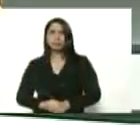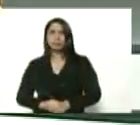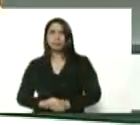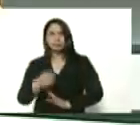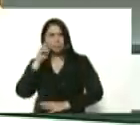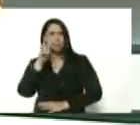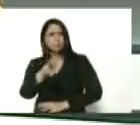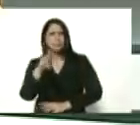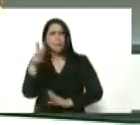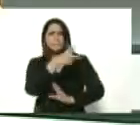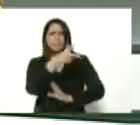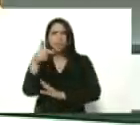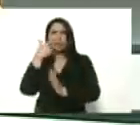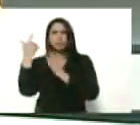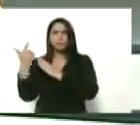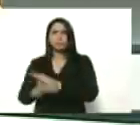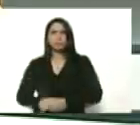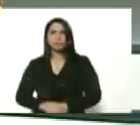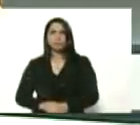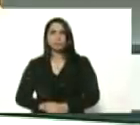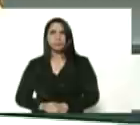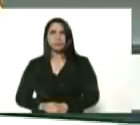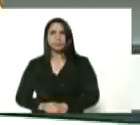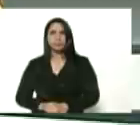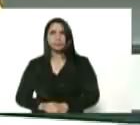Vamos a ver a Mike Pompeo.